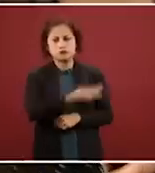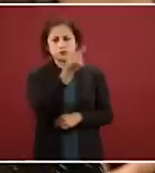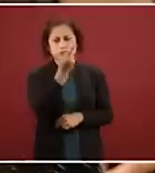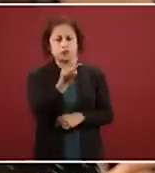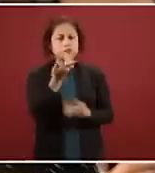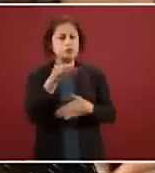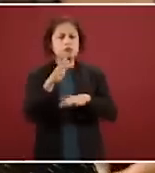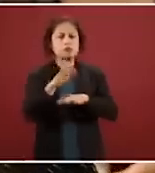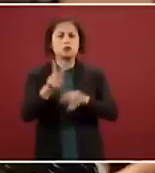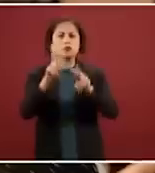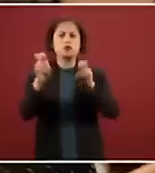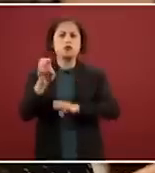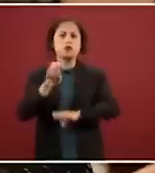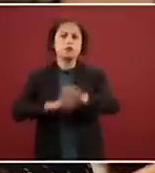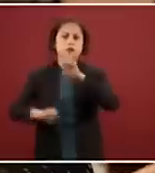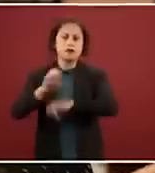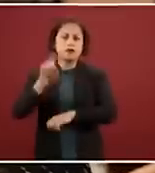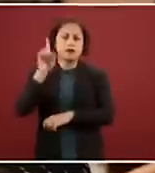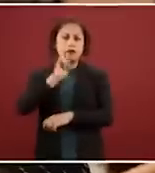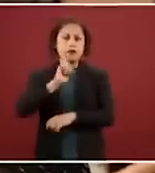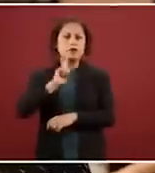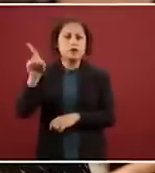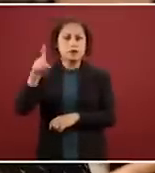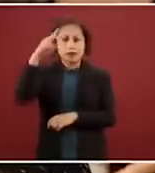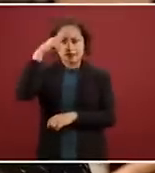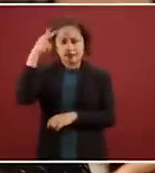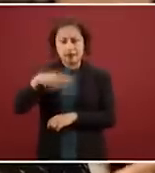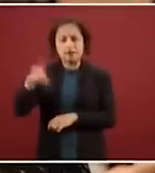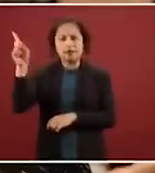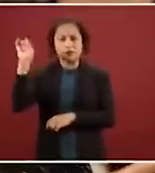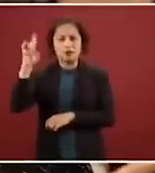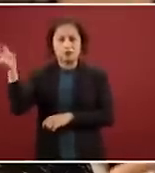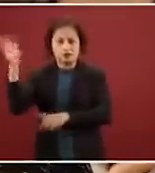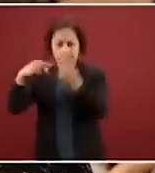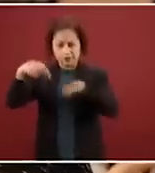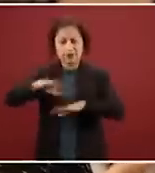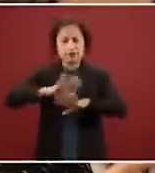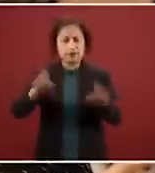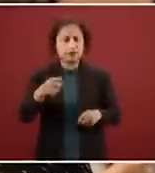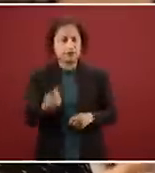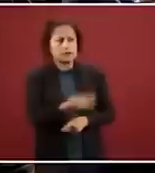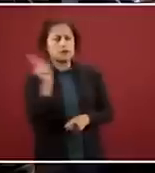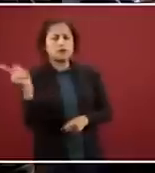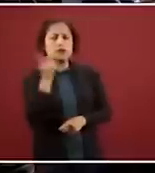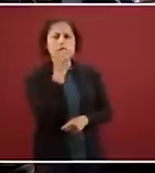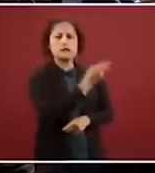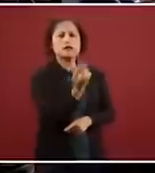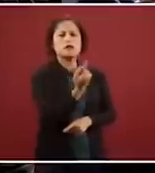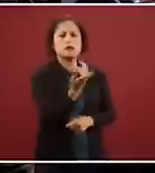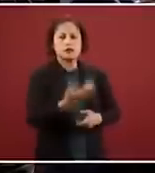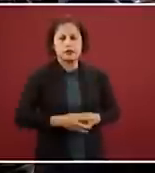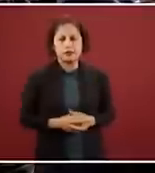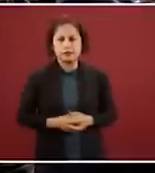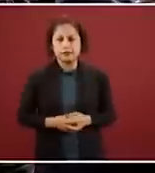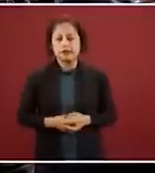de México en Bolivia? Ya está en México. ¿Qué le ha dicho sobre el tema? Esa es mi primera pregunta. Gracias. Bueno, en